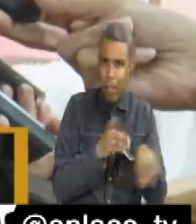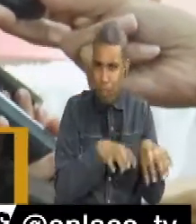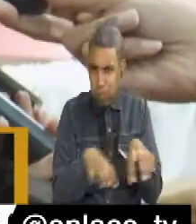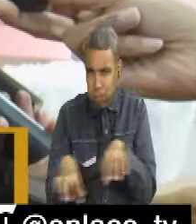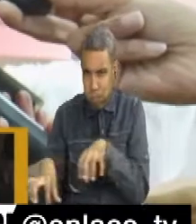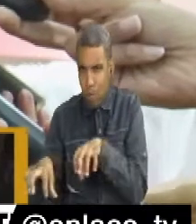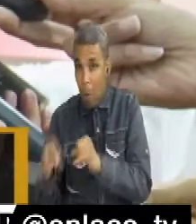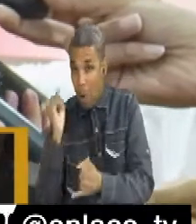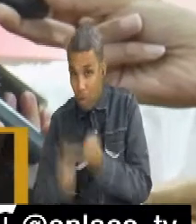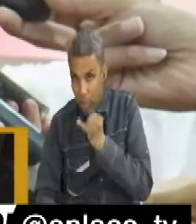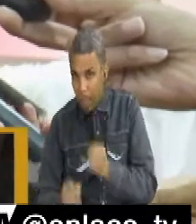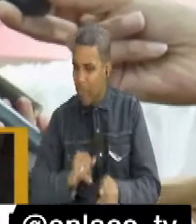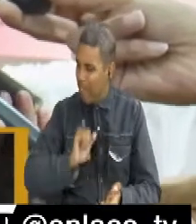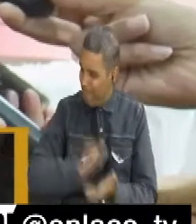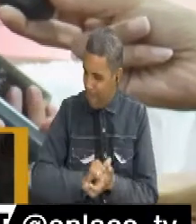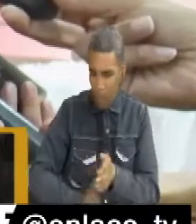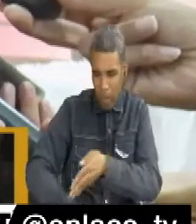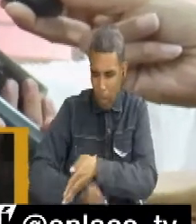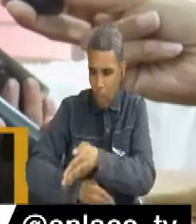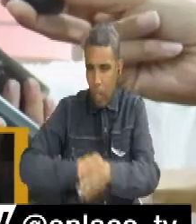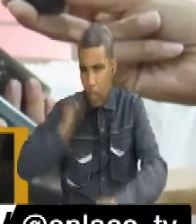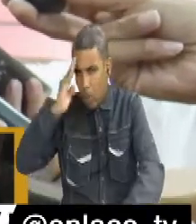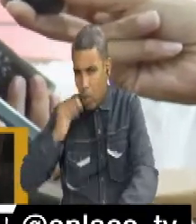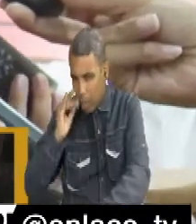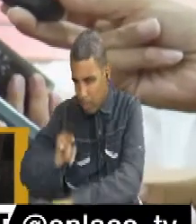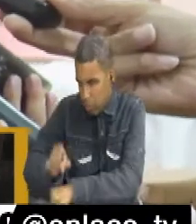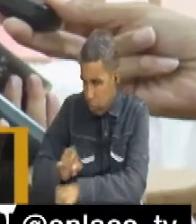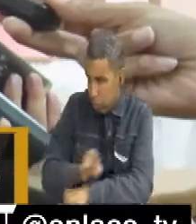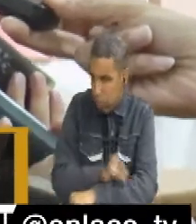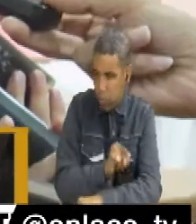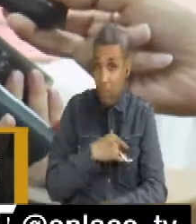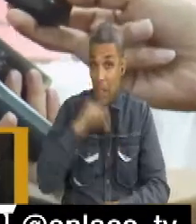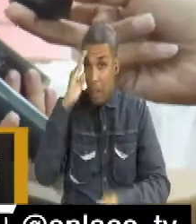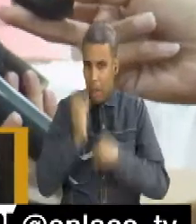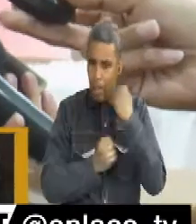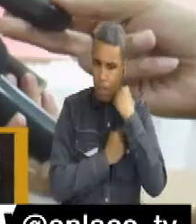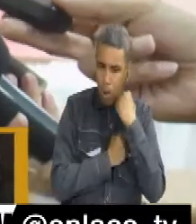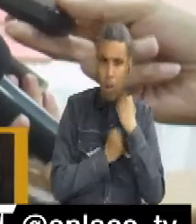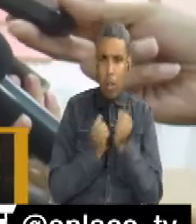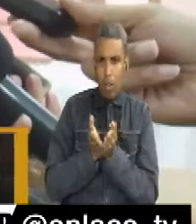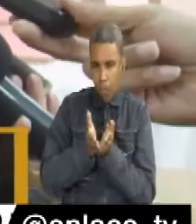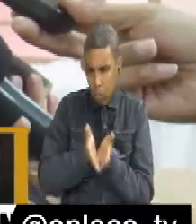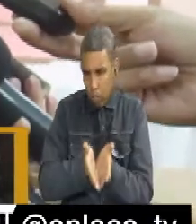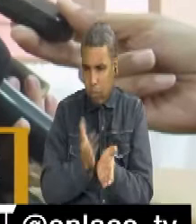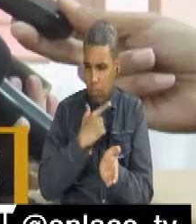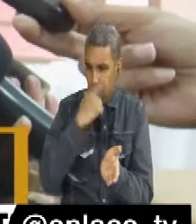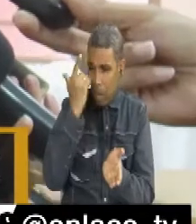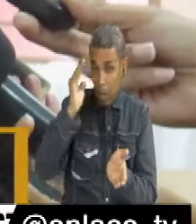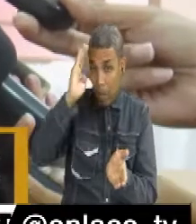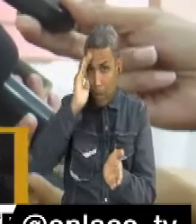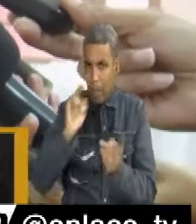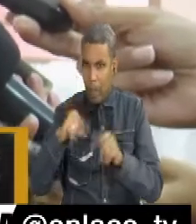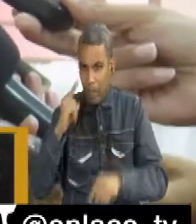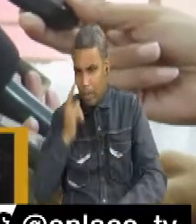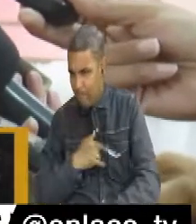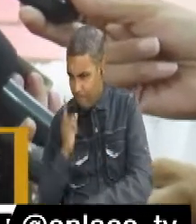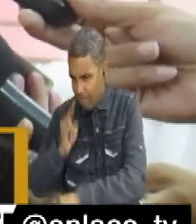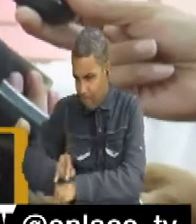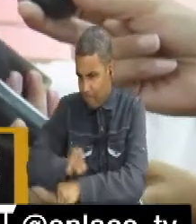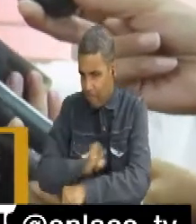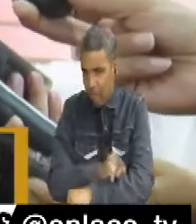otras, tanto de Ejército Nacional como de Armada, y vamos a hacer unas coordinaciones de seguridad para que ese